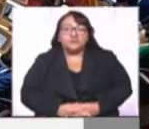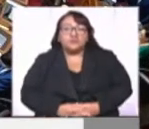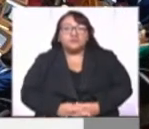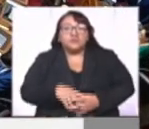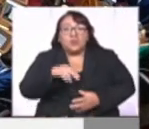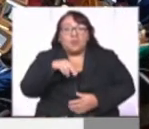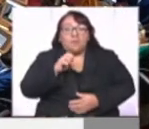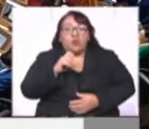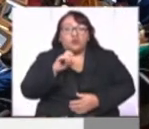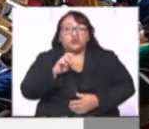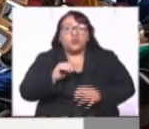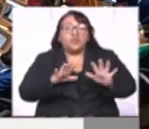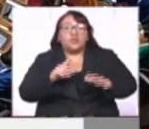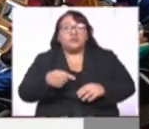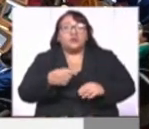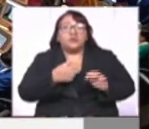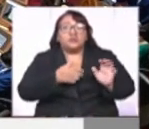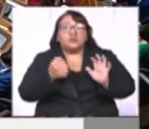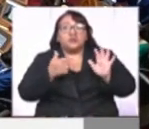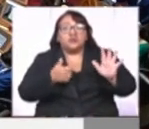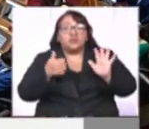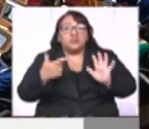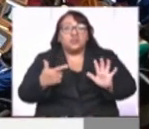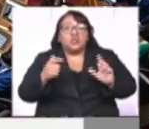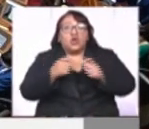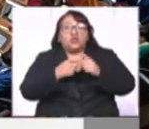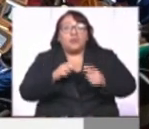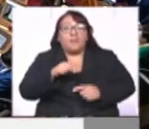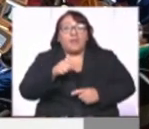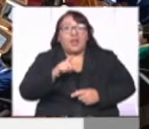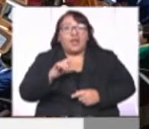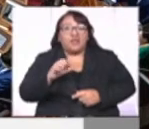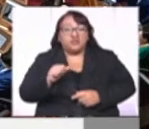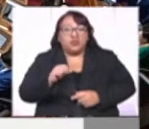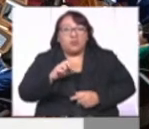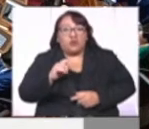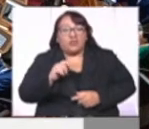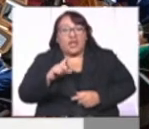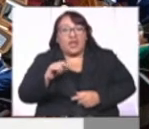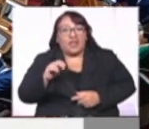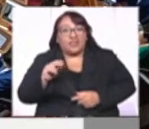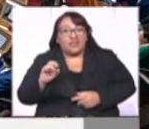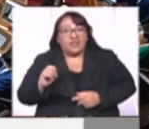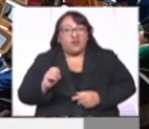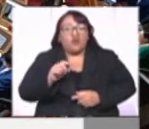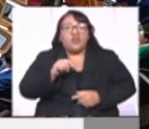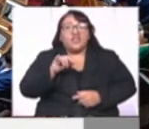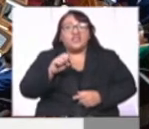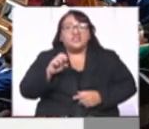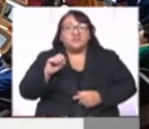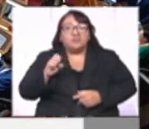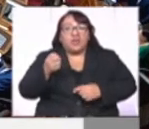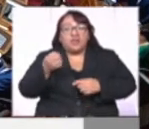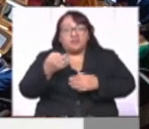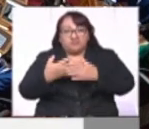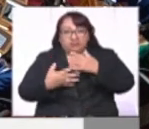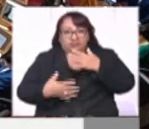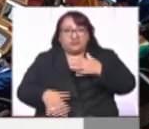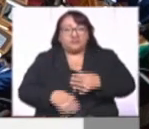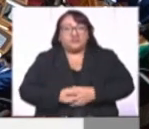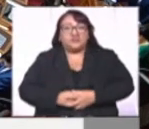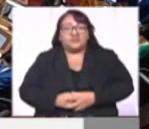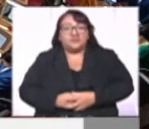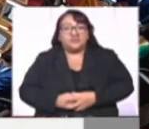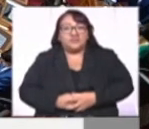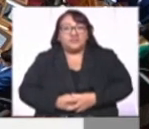Moción 10.867 de los congresistas Palacios Guamán, Cruz Mamani, Portalatino Ábalos, Quispe Mamani y Rivas Chacara del Grupo Parlamentario